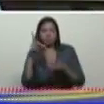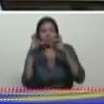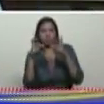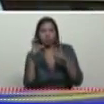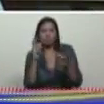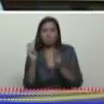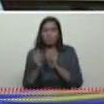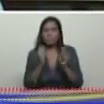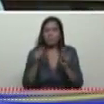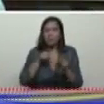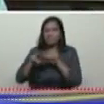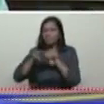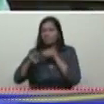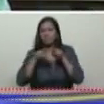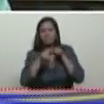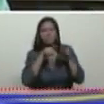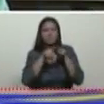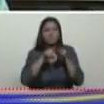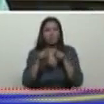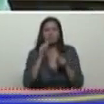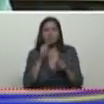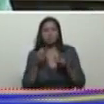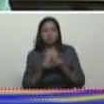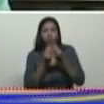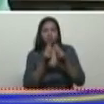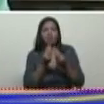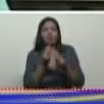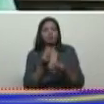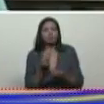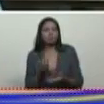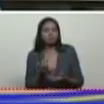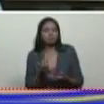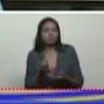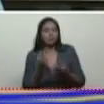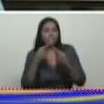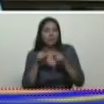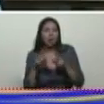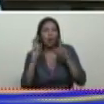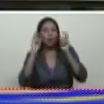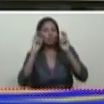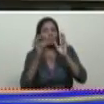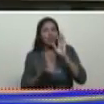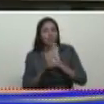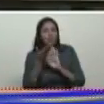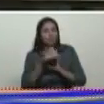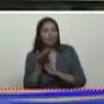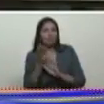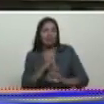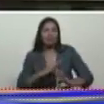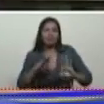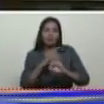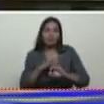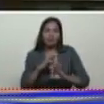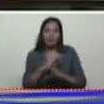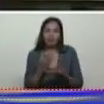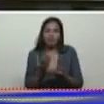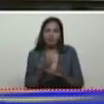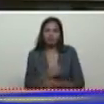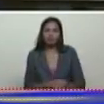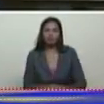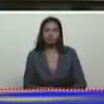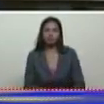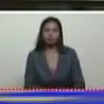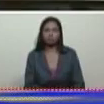comienza el chisme. ¿Viste la foto? ¿Con quién estaba? ¿Ah? Pero los temas importantes a veces nunca son tendencia.